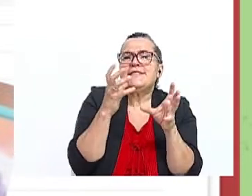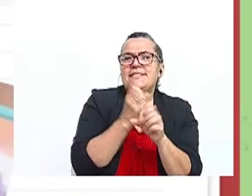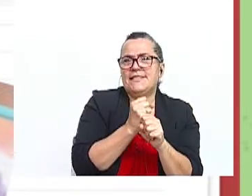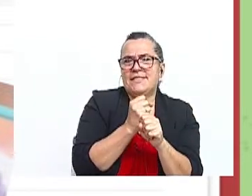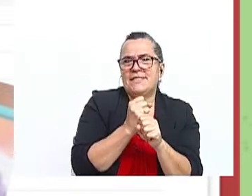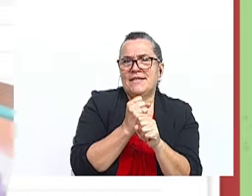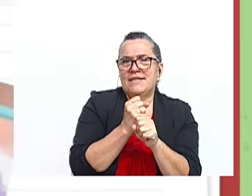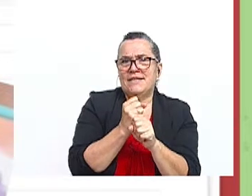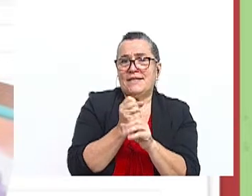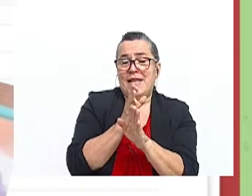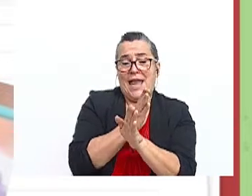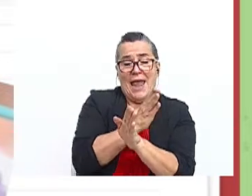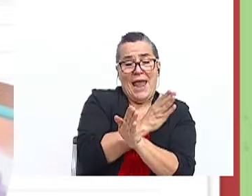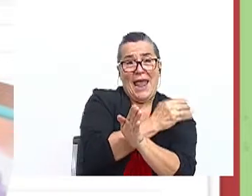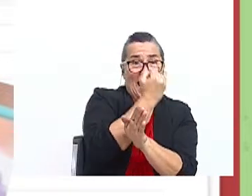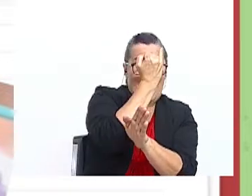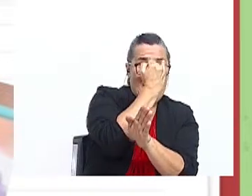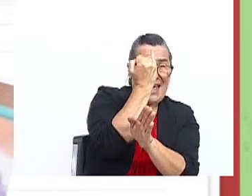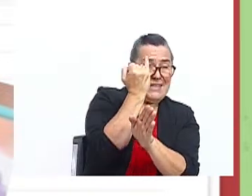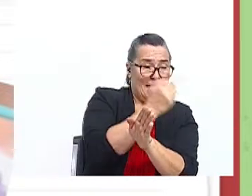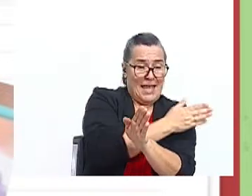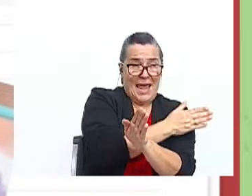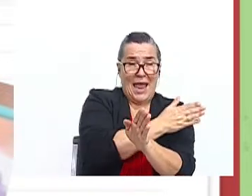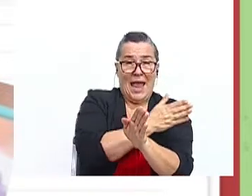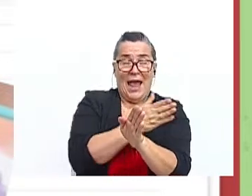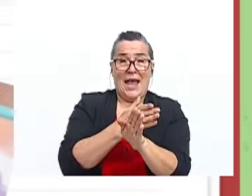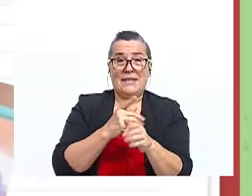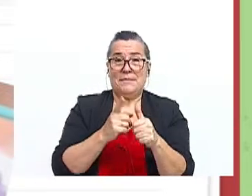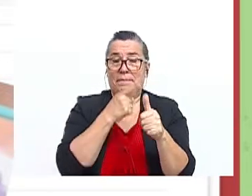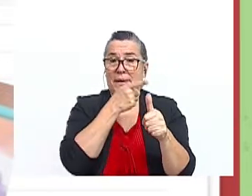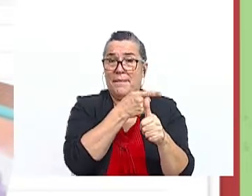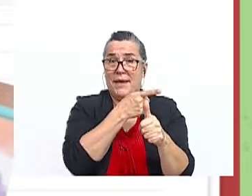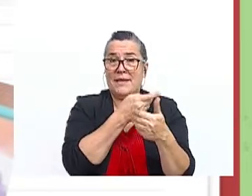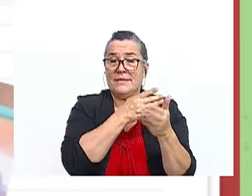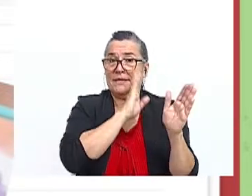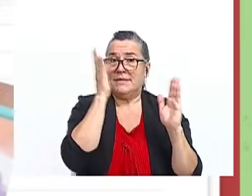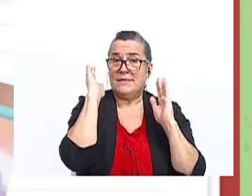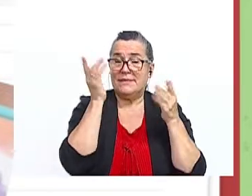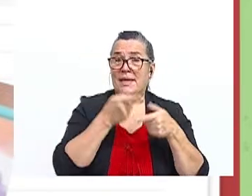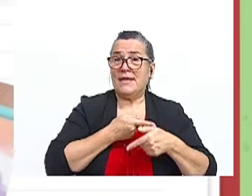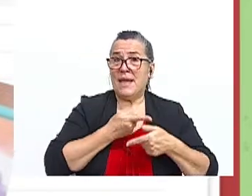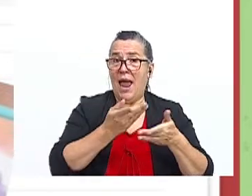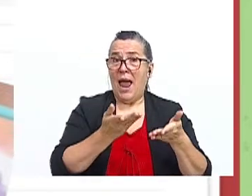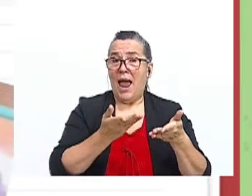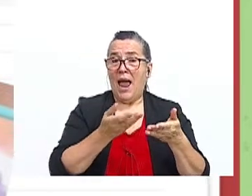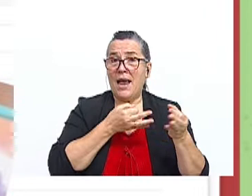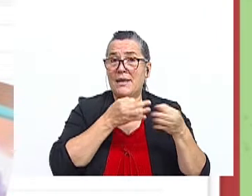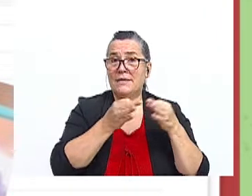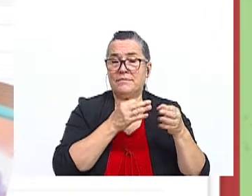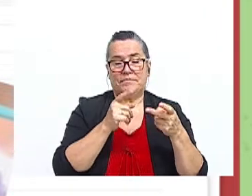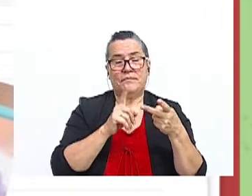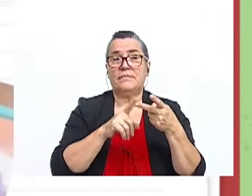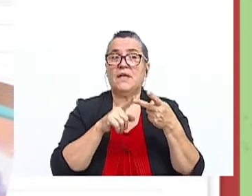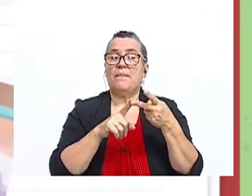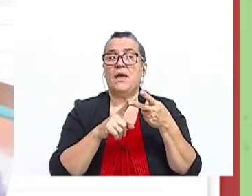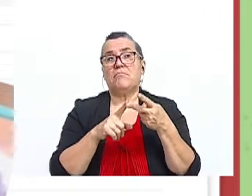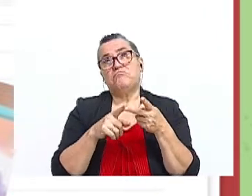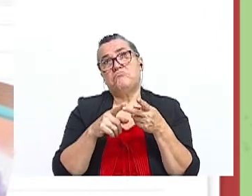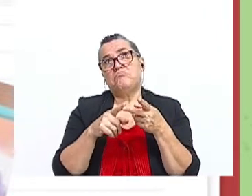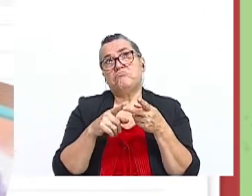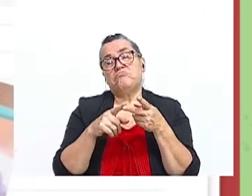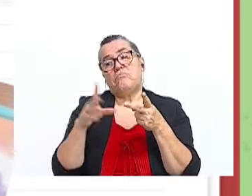de todas las ideas principales que ya expusimos. También podemos dar un aporte